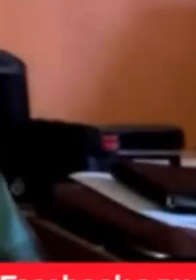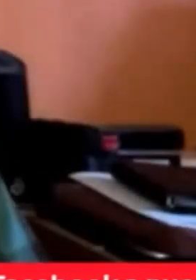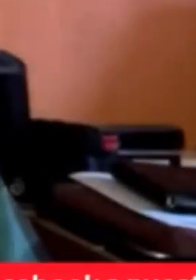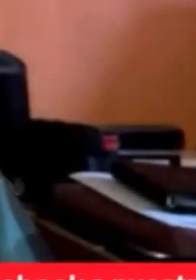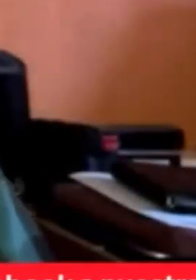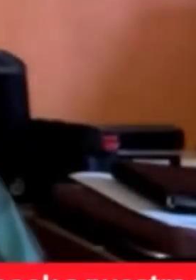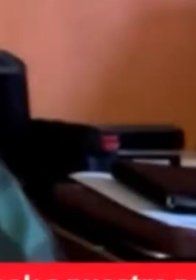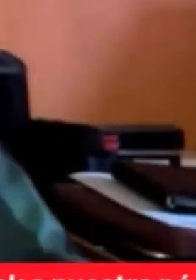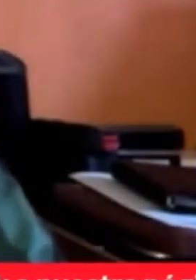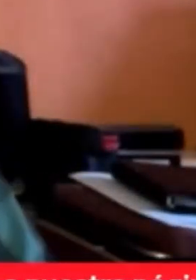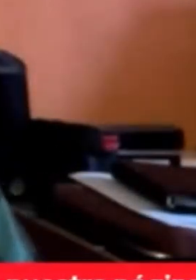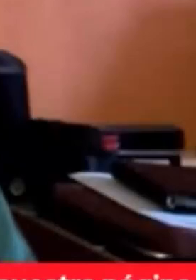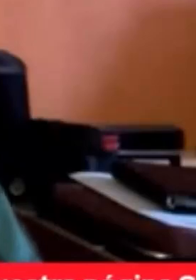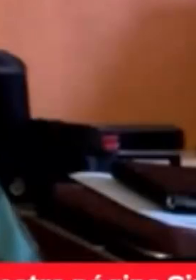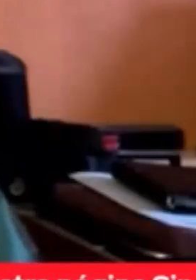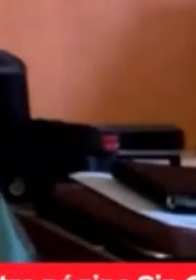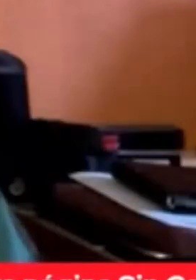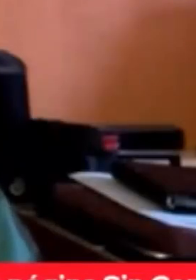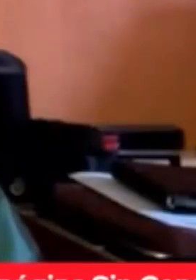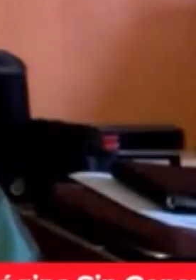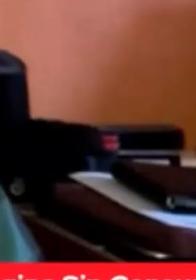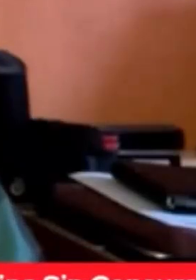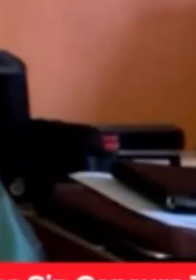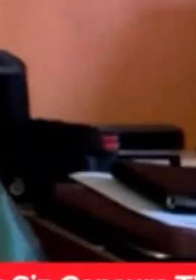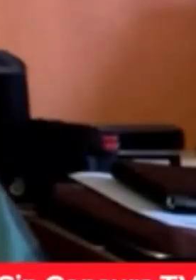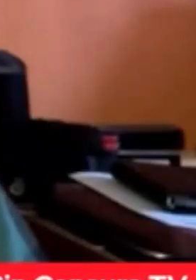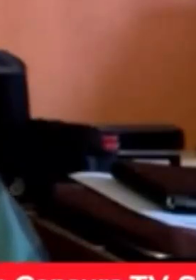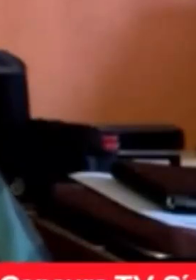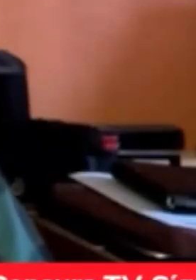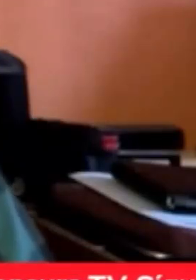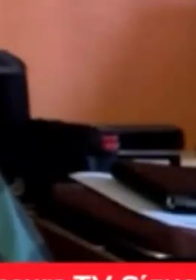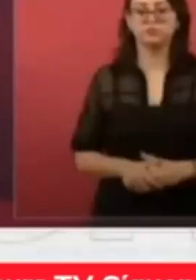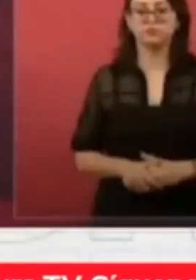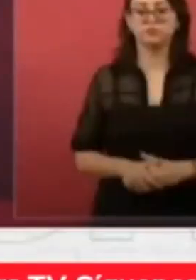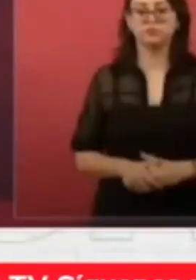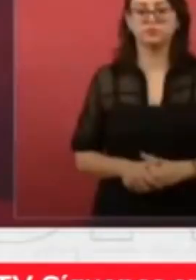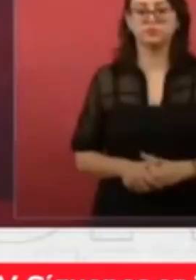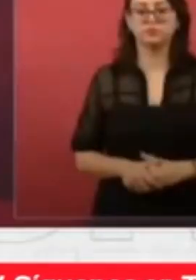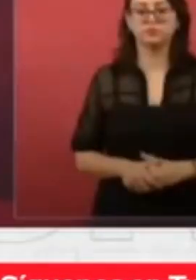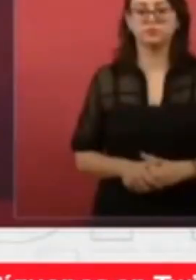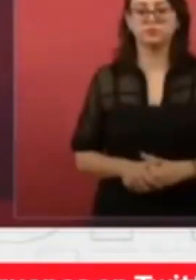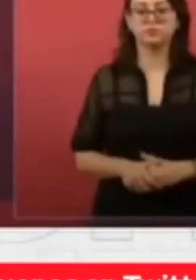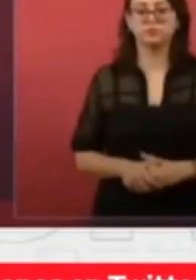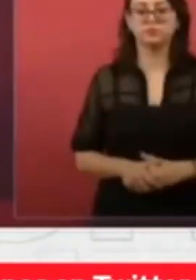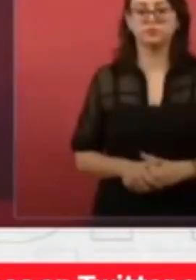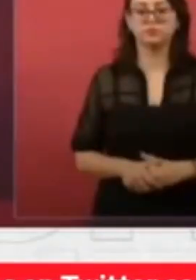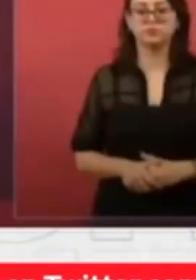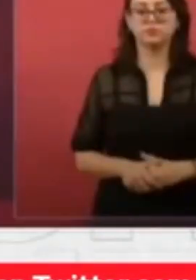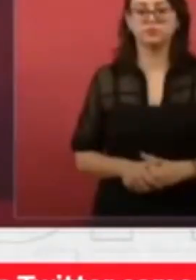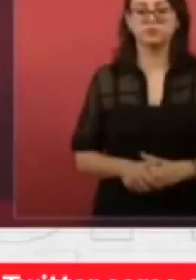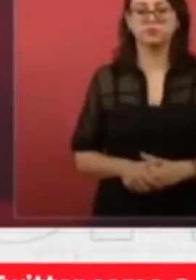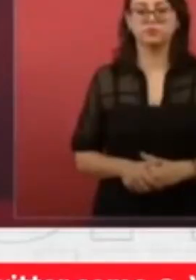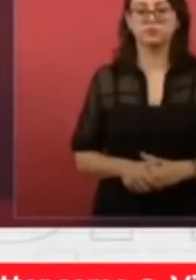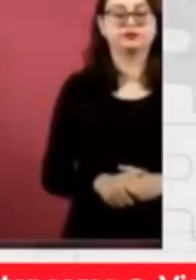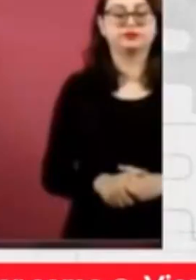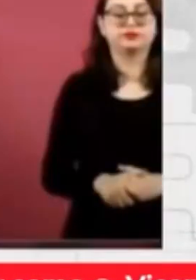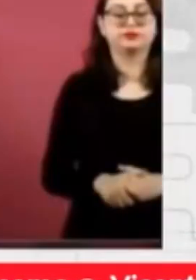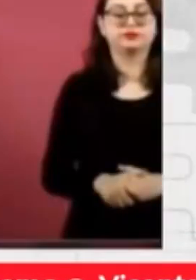tenga tarjetas de crédito. Por ejemplo, no sé si se acuerdan que justamente en la campaña de